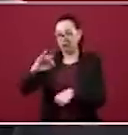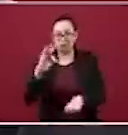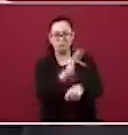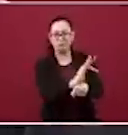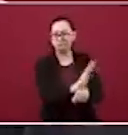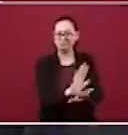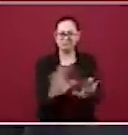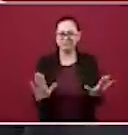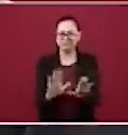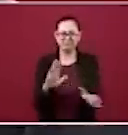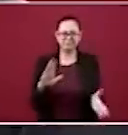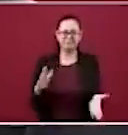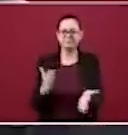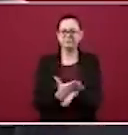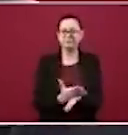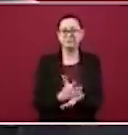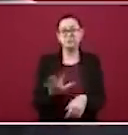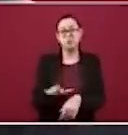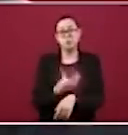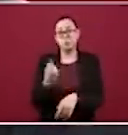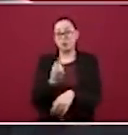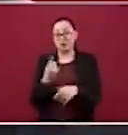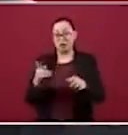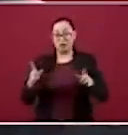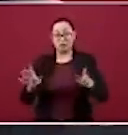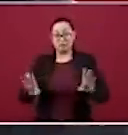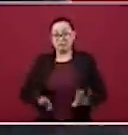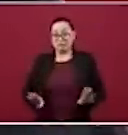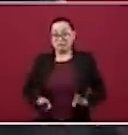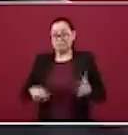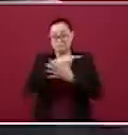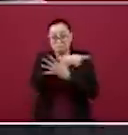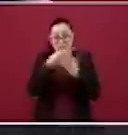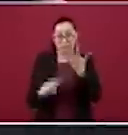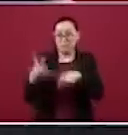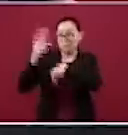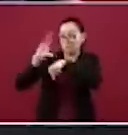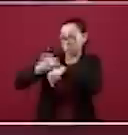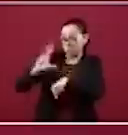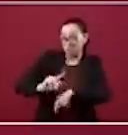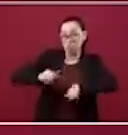porque les dieron tantas facultades que están por encima